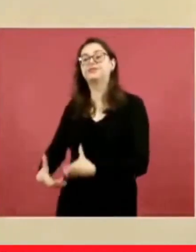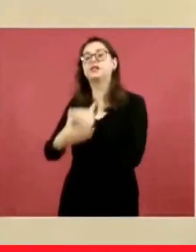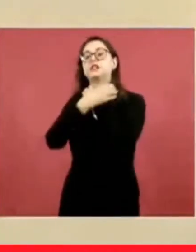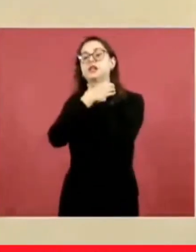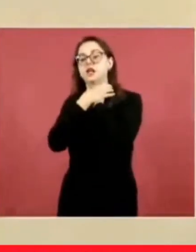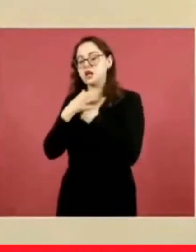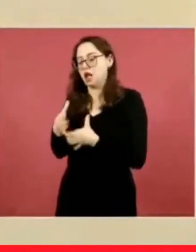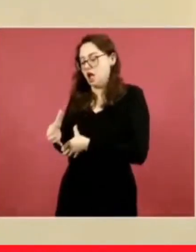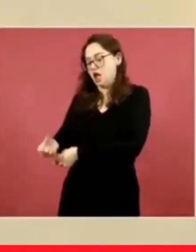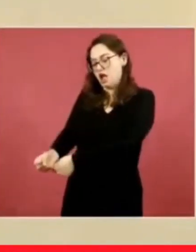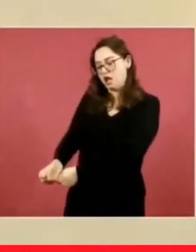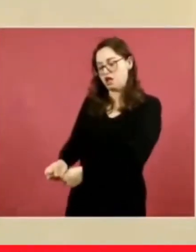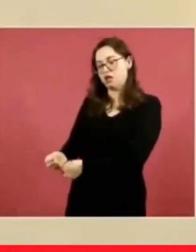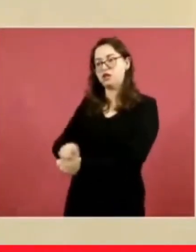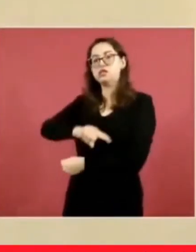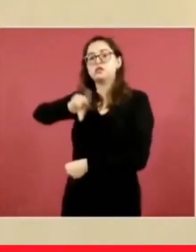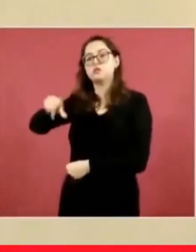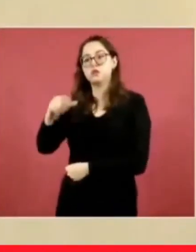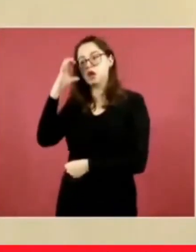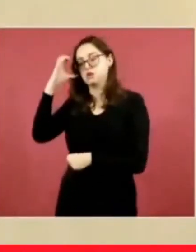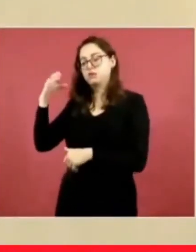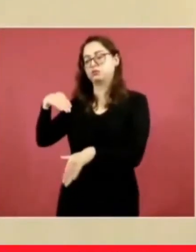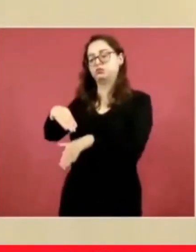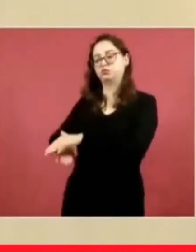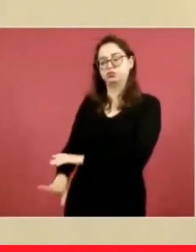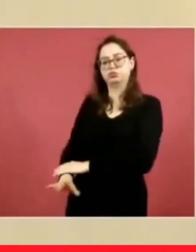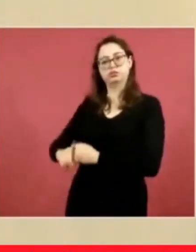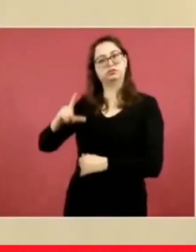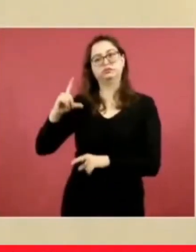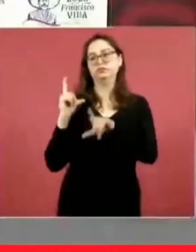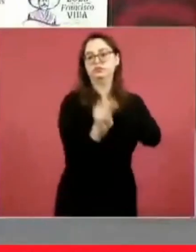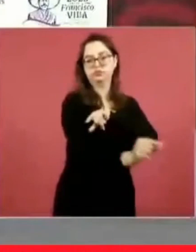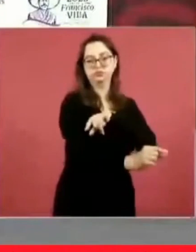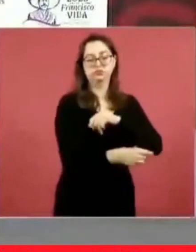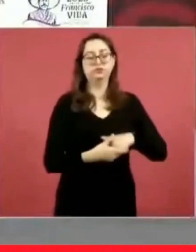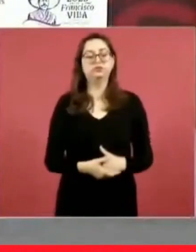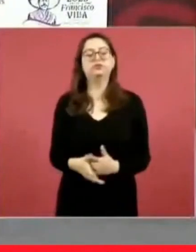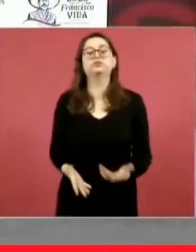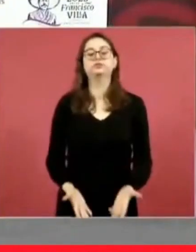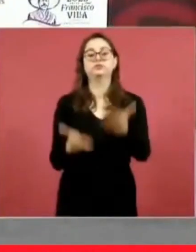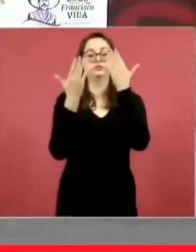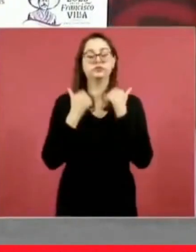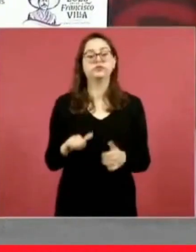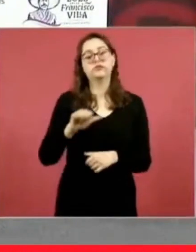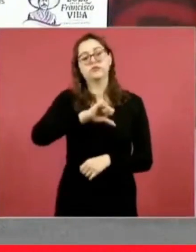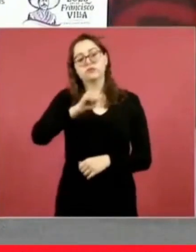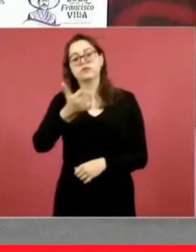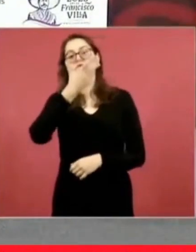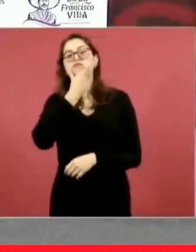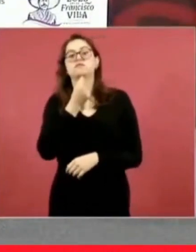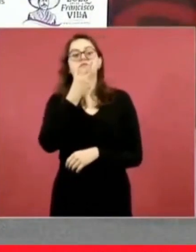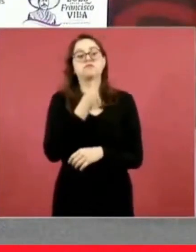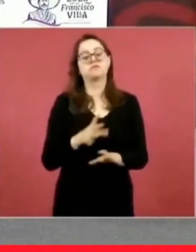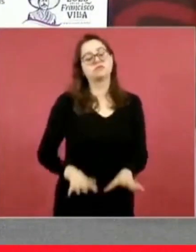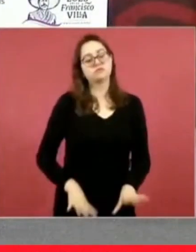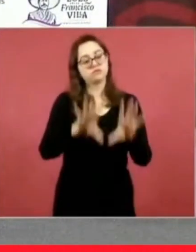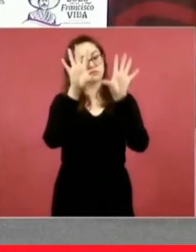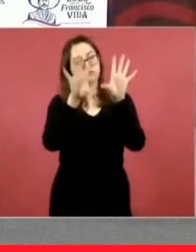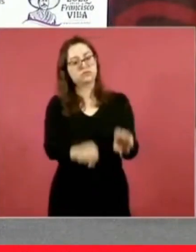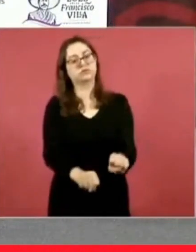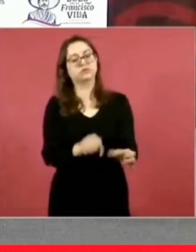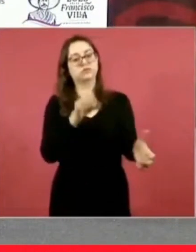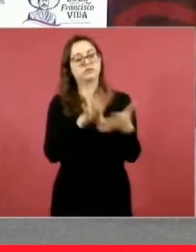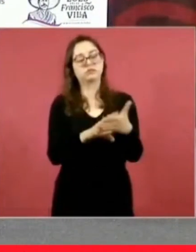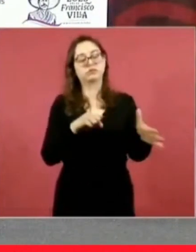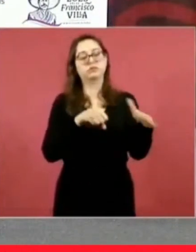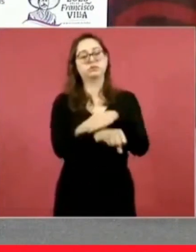debajo de la cama adelante esta detención Es de Roberto Adán n detenido por la